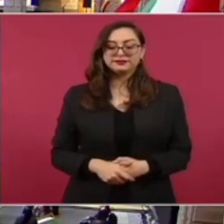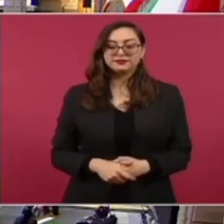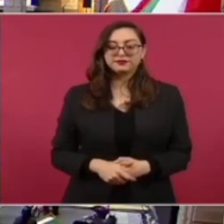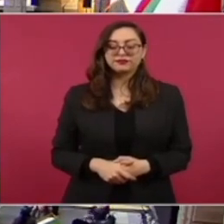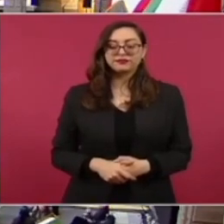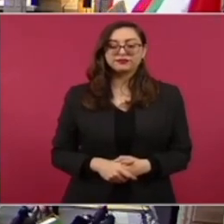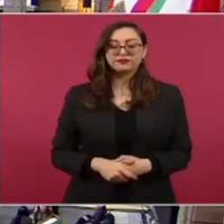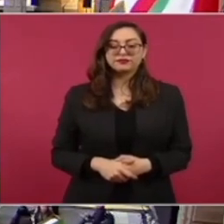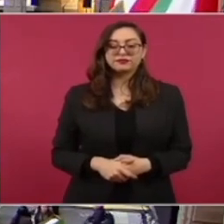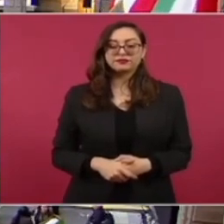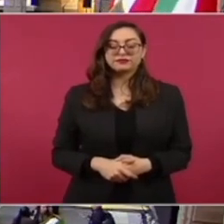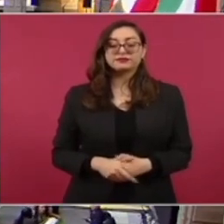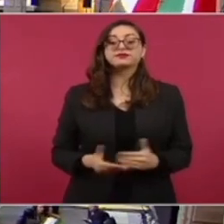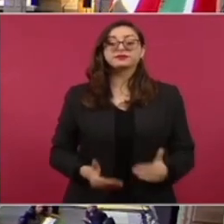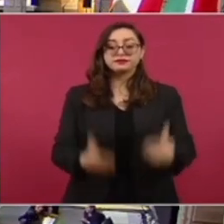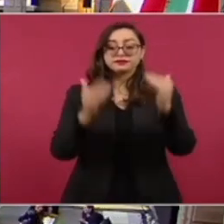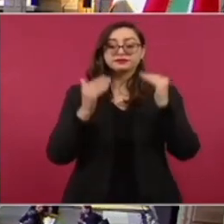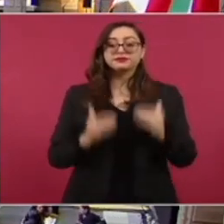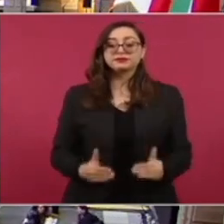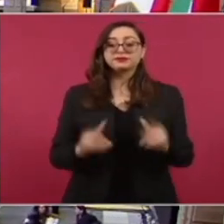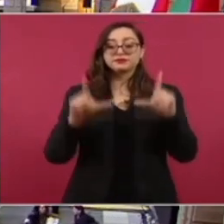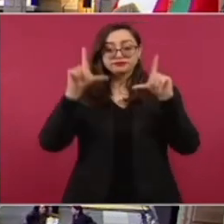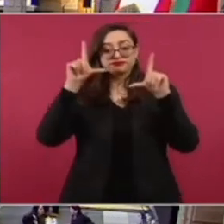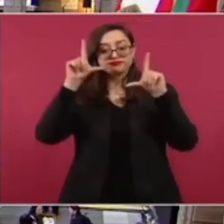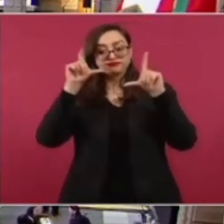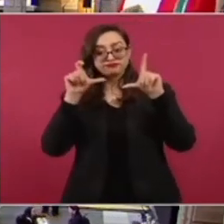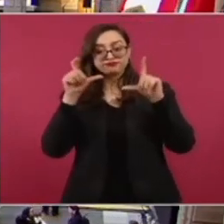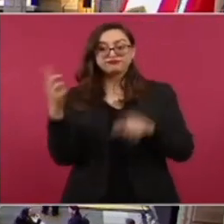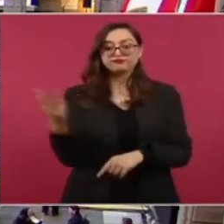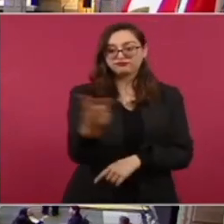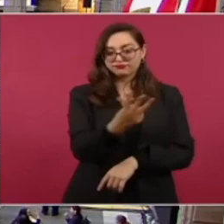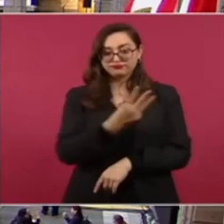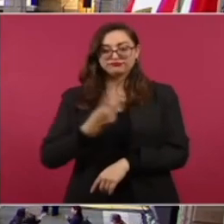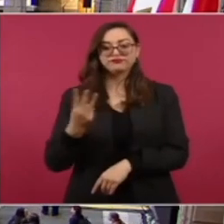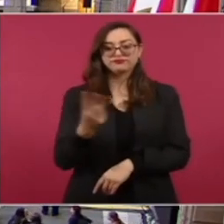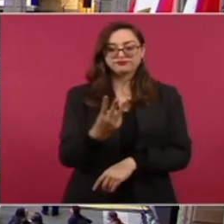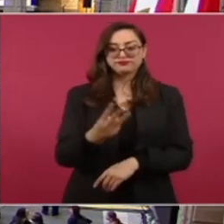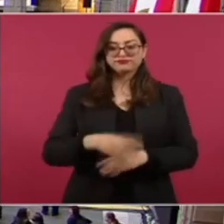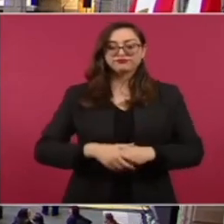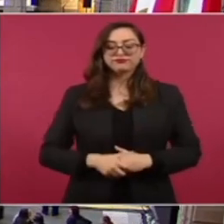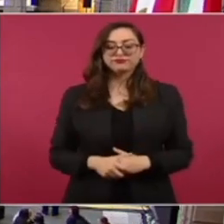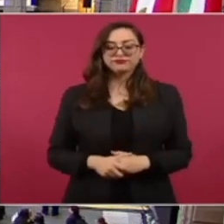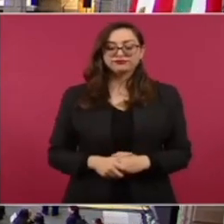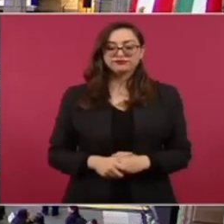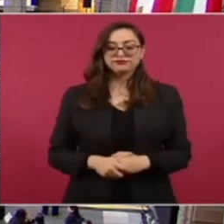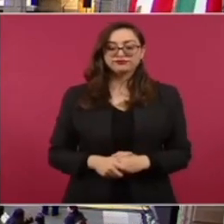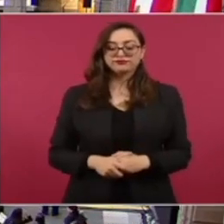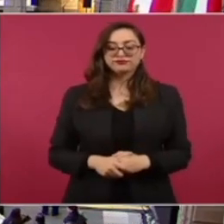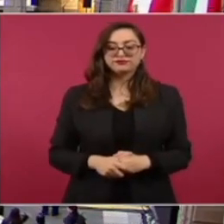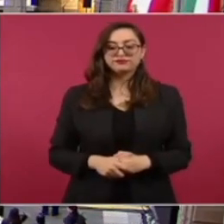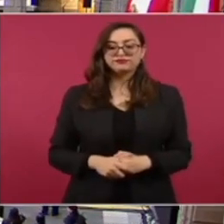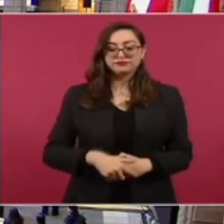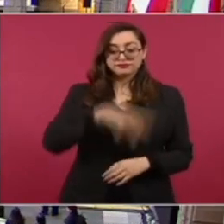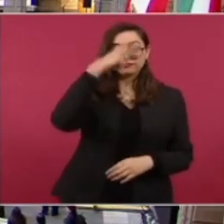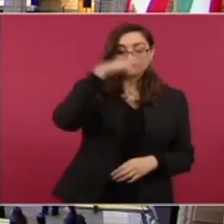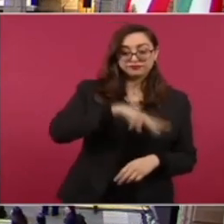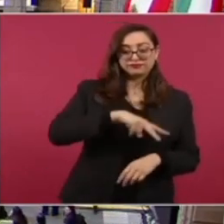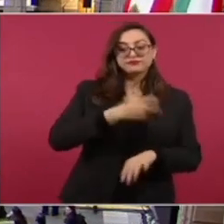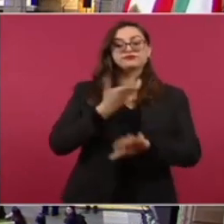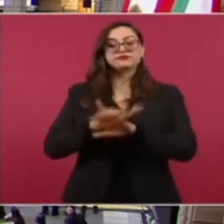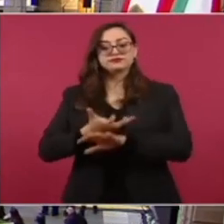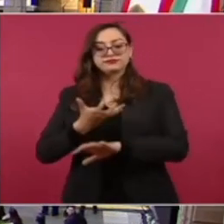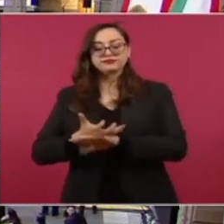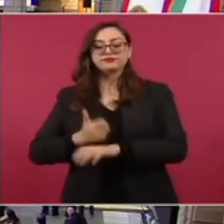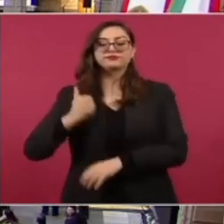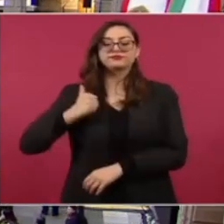A continuación, se tomará la fotografía oficial de los mandatarios de México, de los Estados Unidos de América y